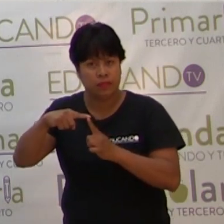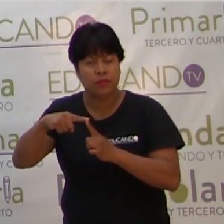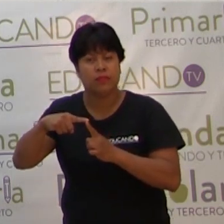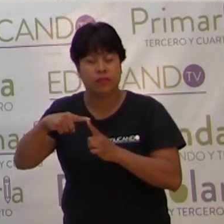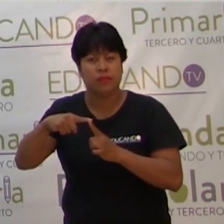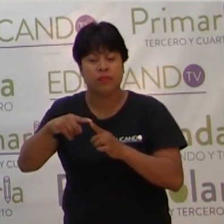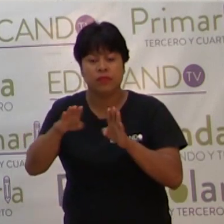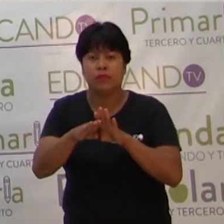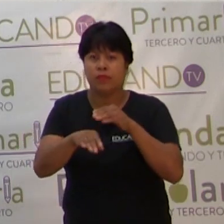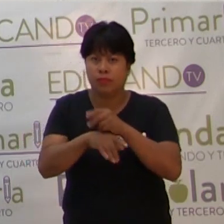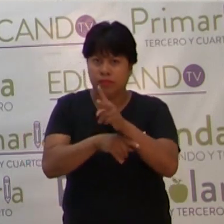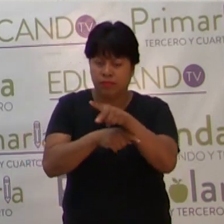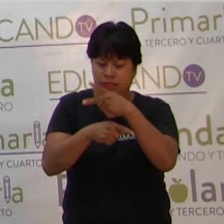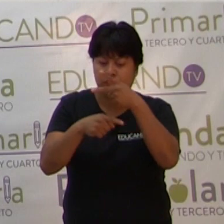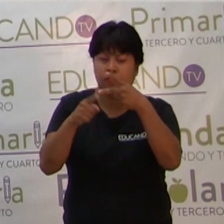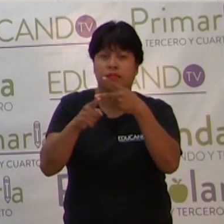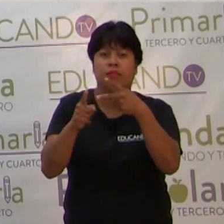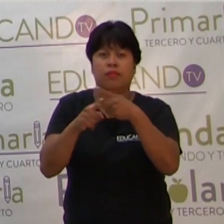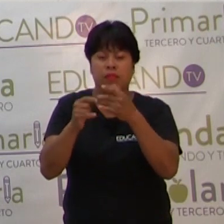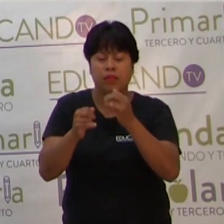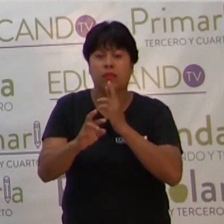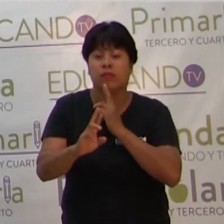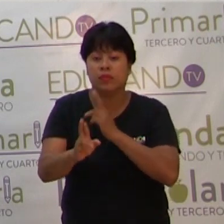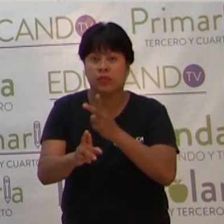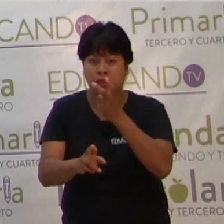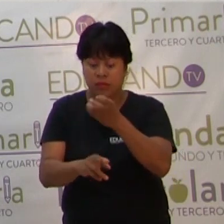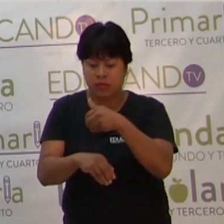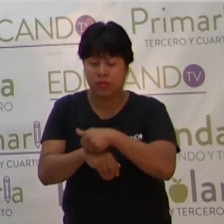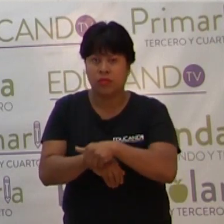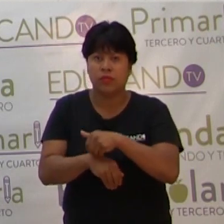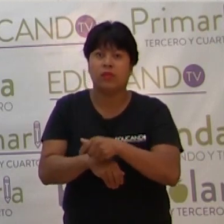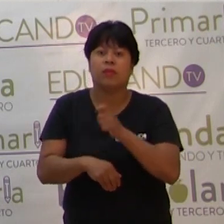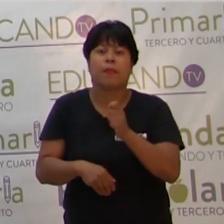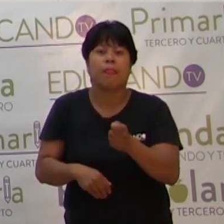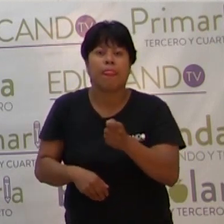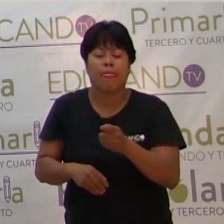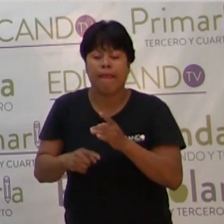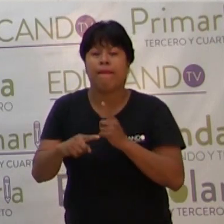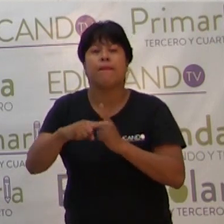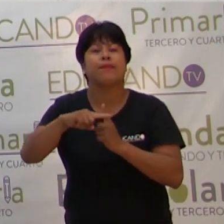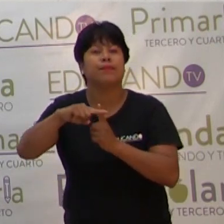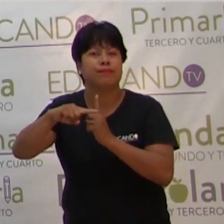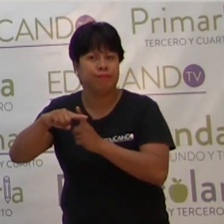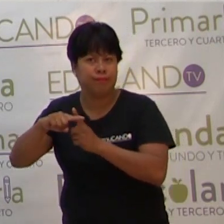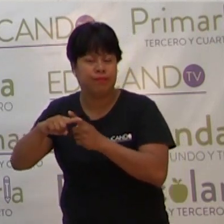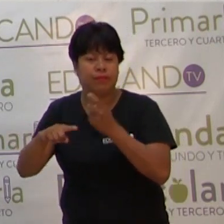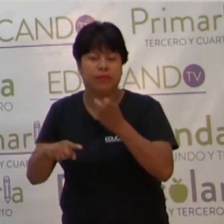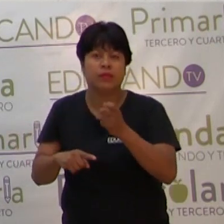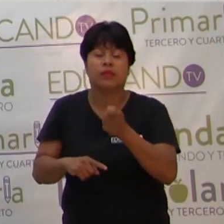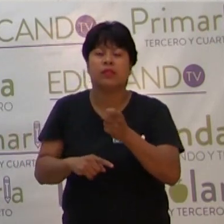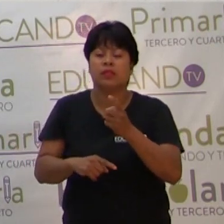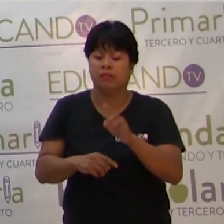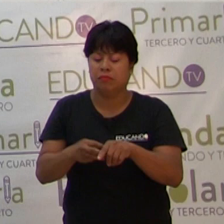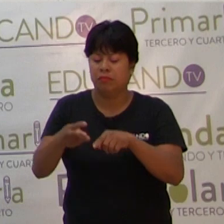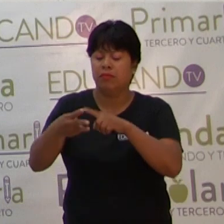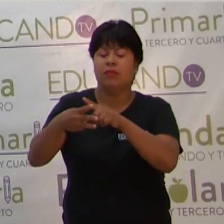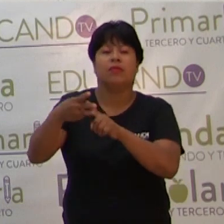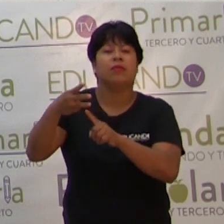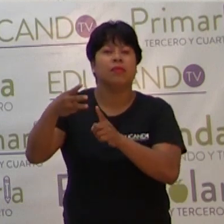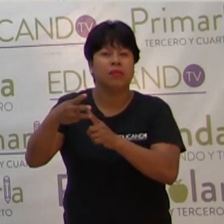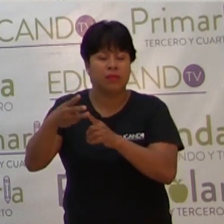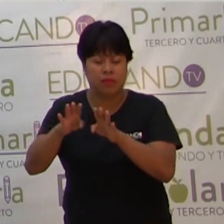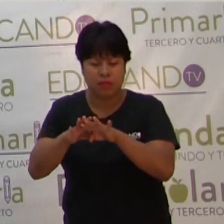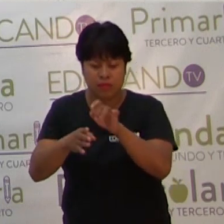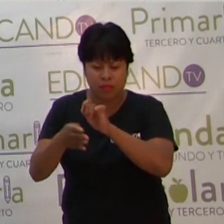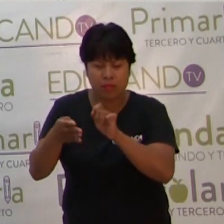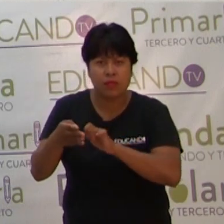aquí como número 2. El resultado de estos números ya serían puras sumas y sería un tercer momento o una tercera